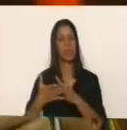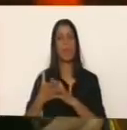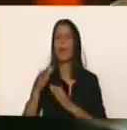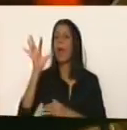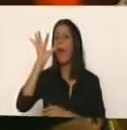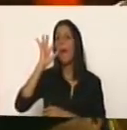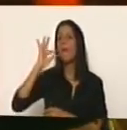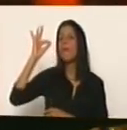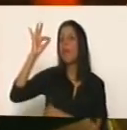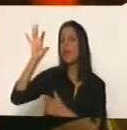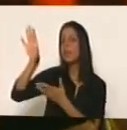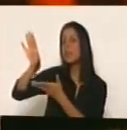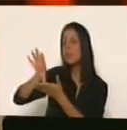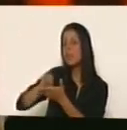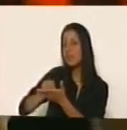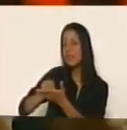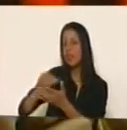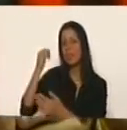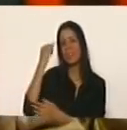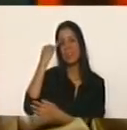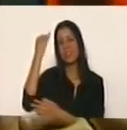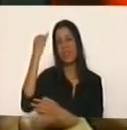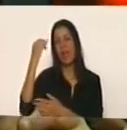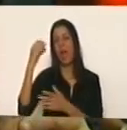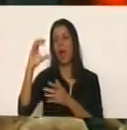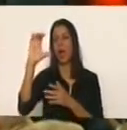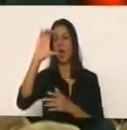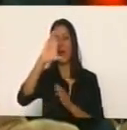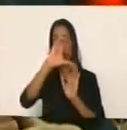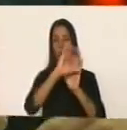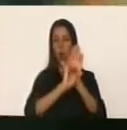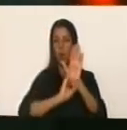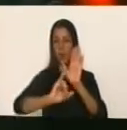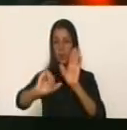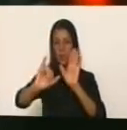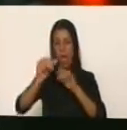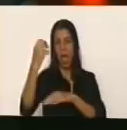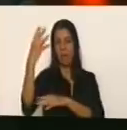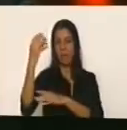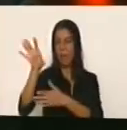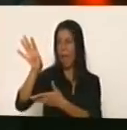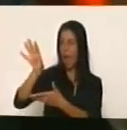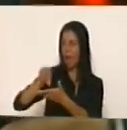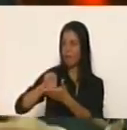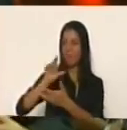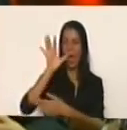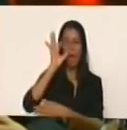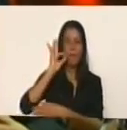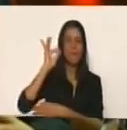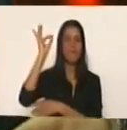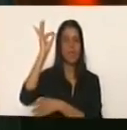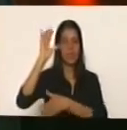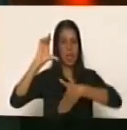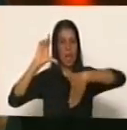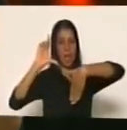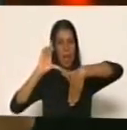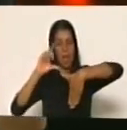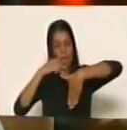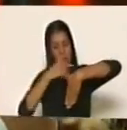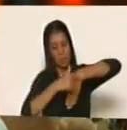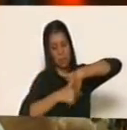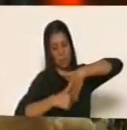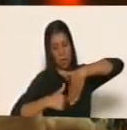francesa de la idea constituyente y en los aportes hispanoamericanos de los doctores